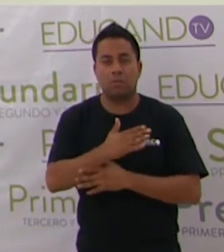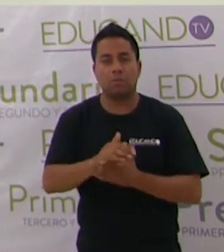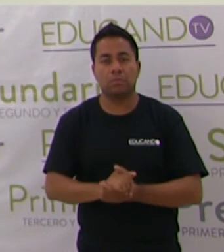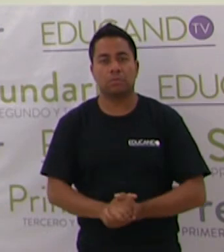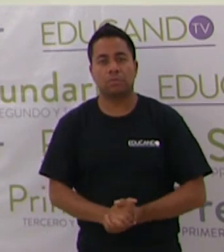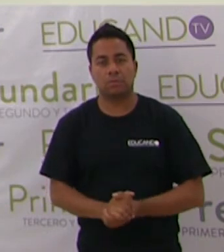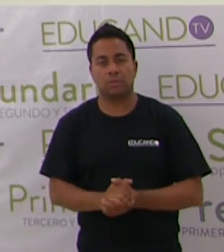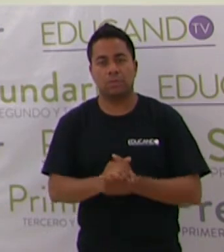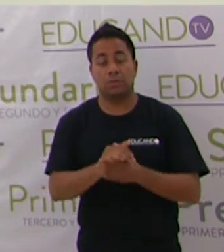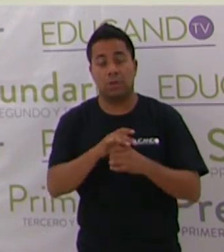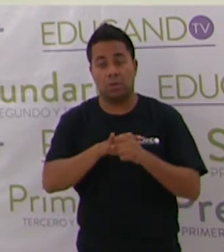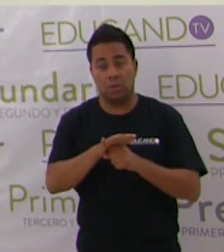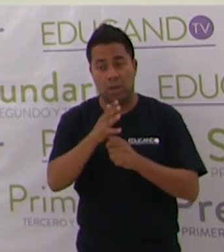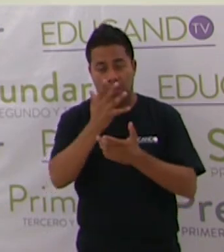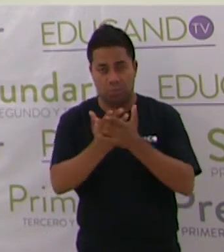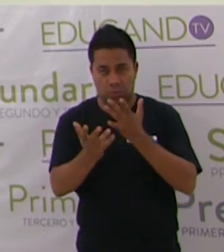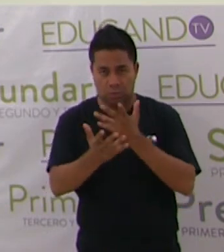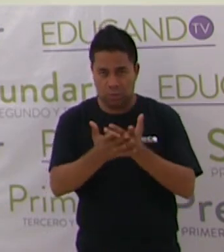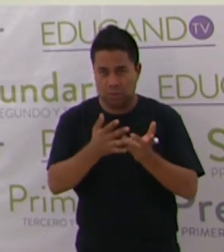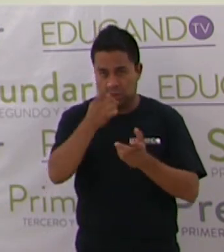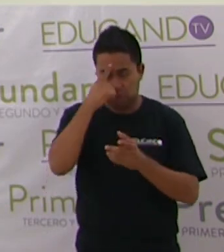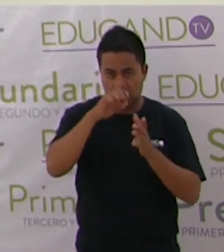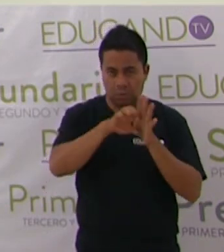¿cuál es la producción entre